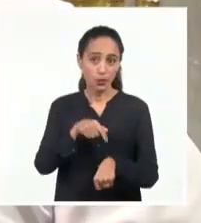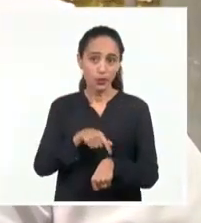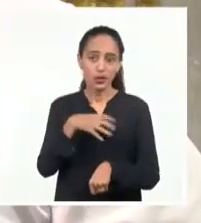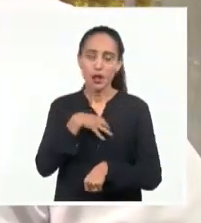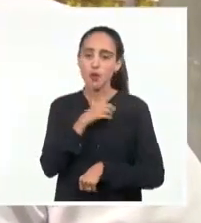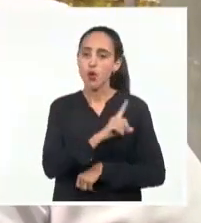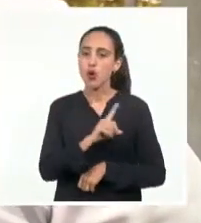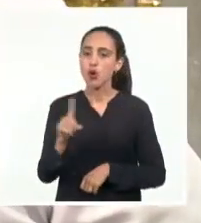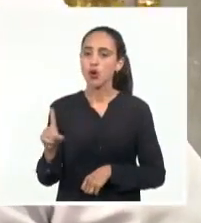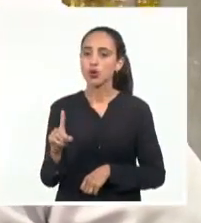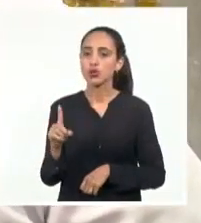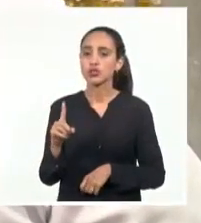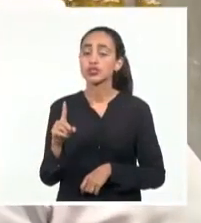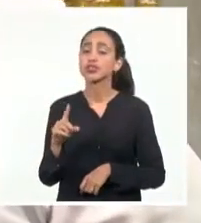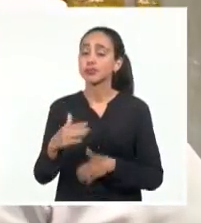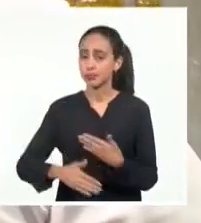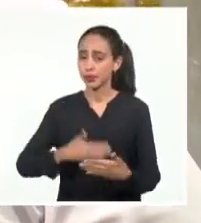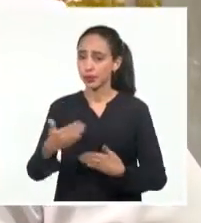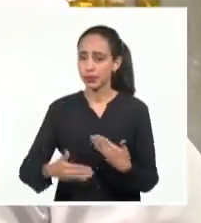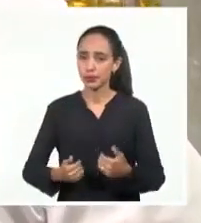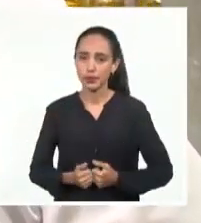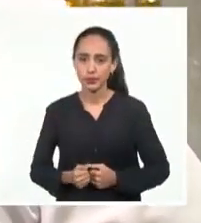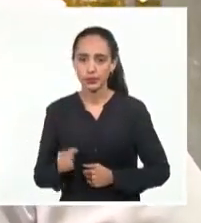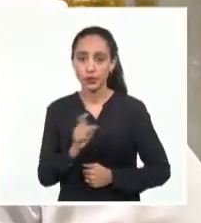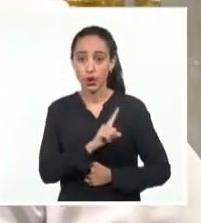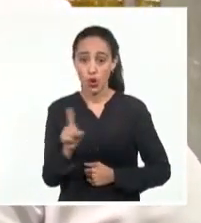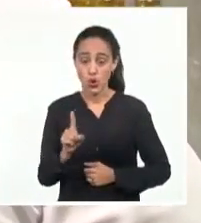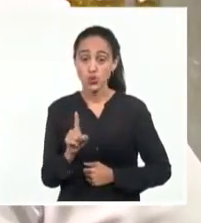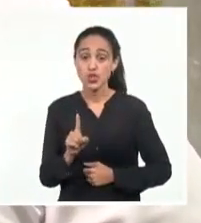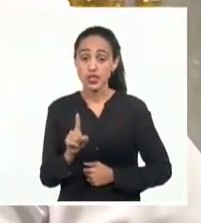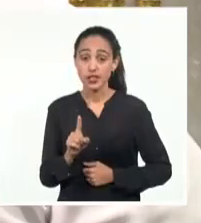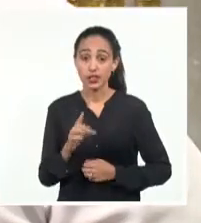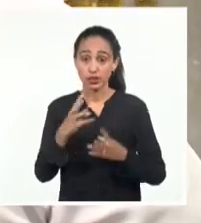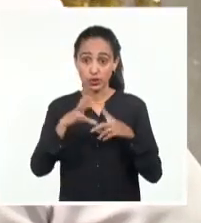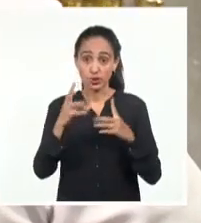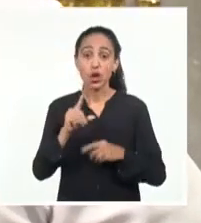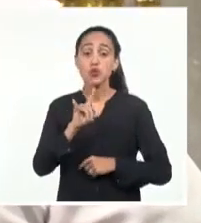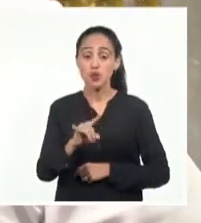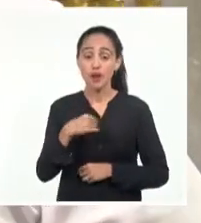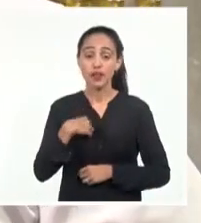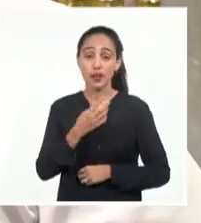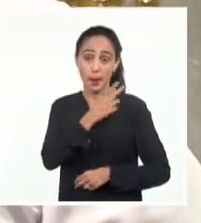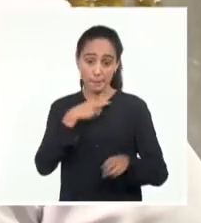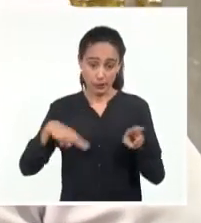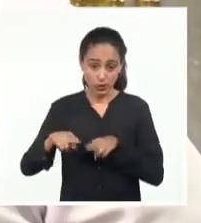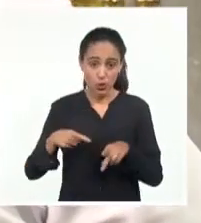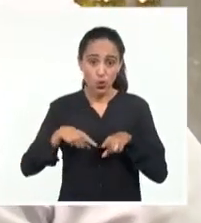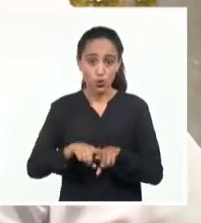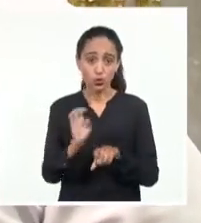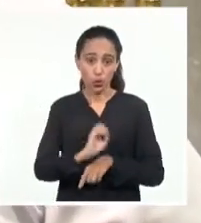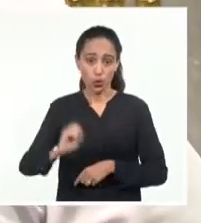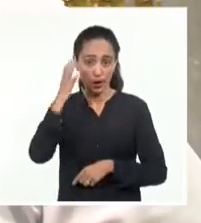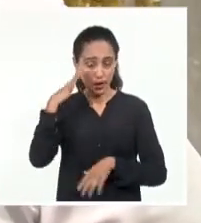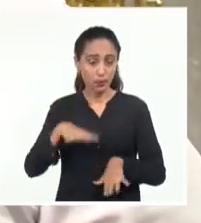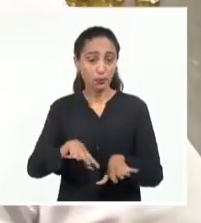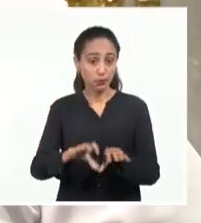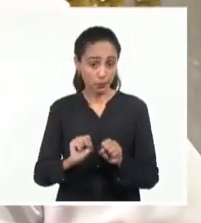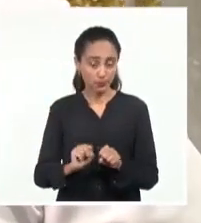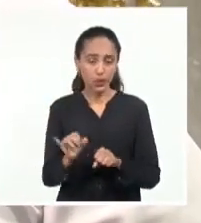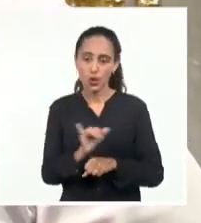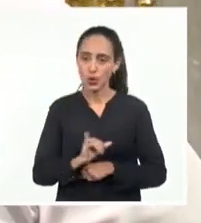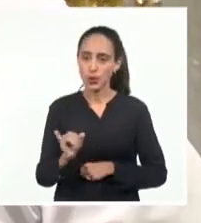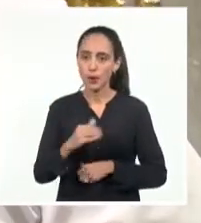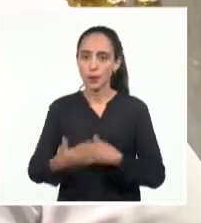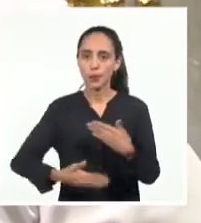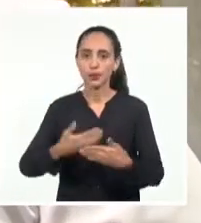hechos extraordinarios. De los 11, 9 son detectados por la administración de conjunto con los órganos. En esos procesos